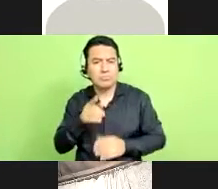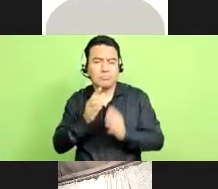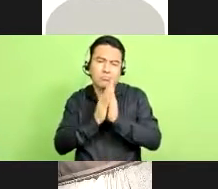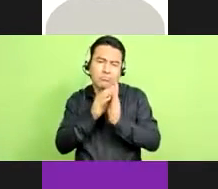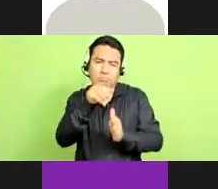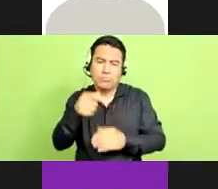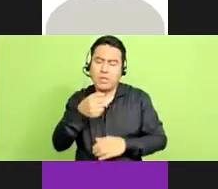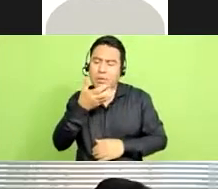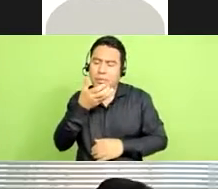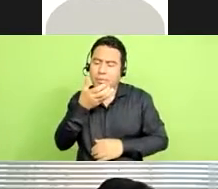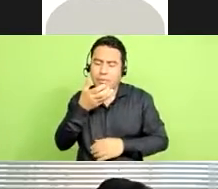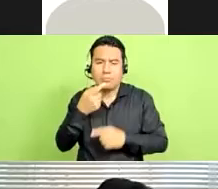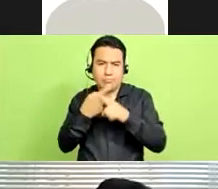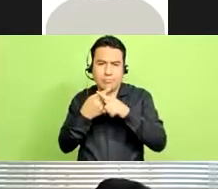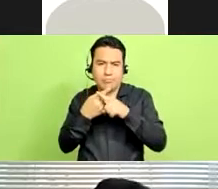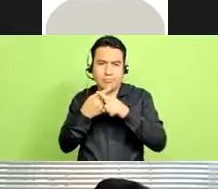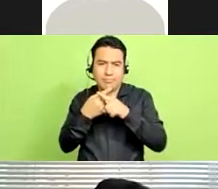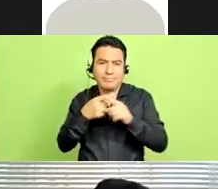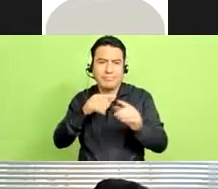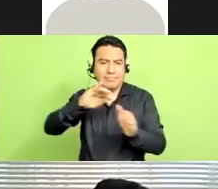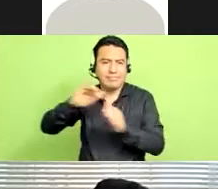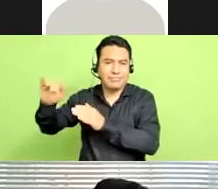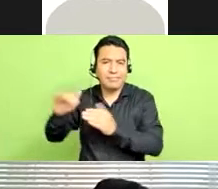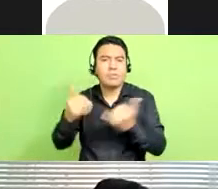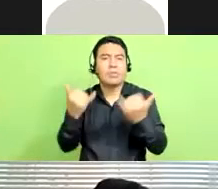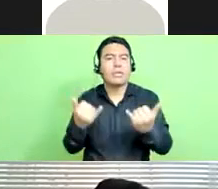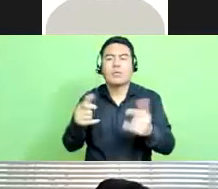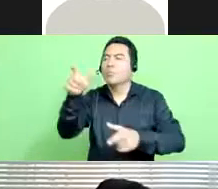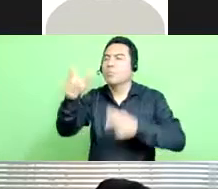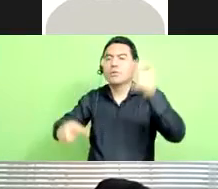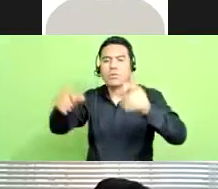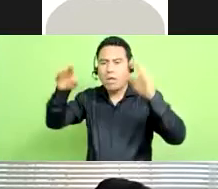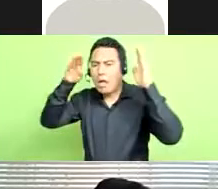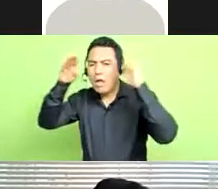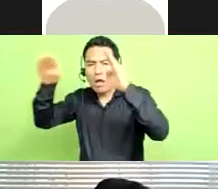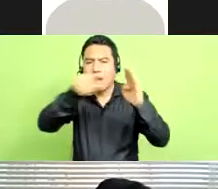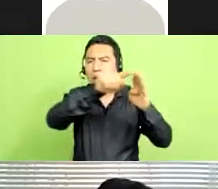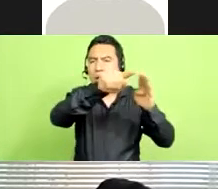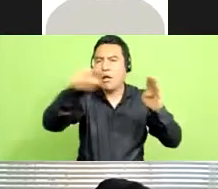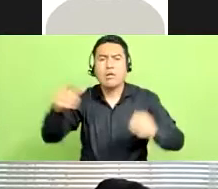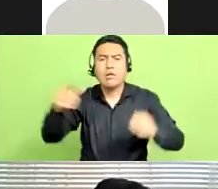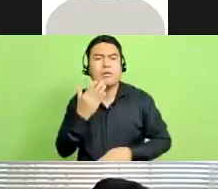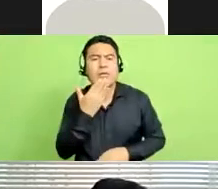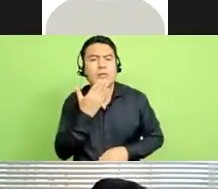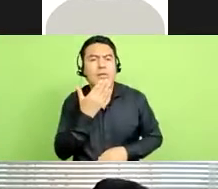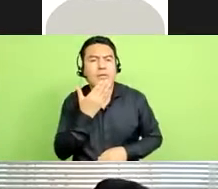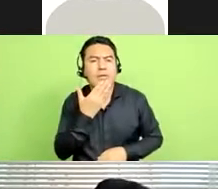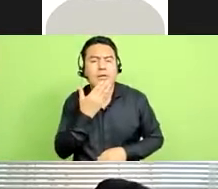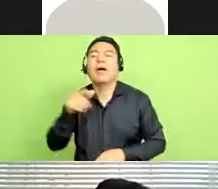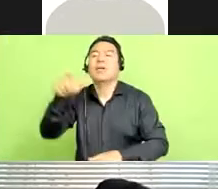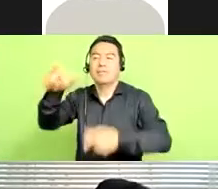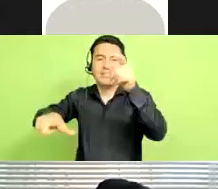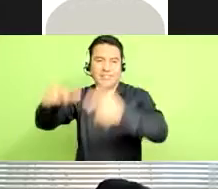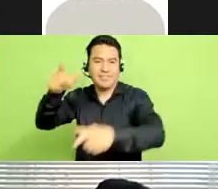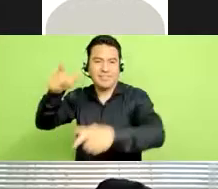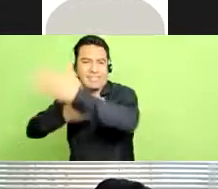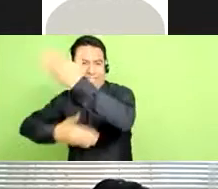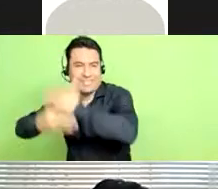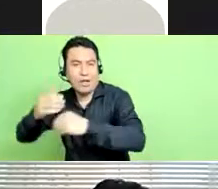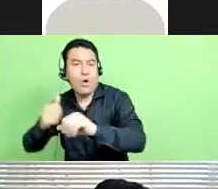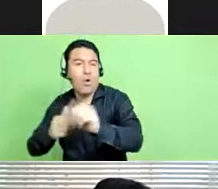principalmente la información al público objetivo quiénes son los público objetivo las personas con discapacidad y las personas con movilidad